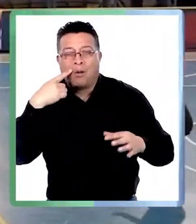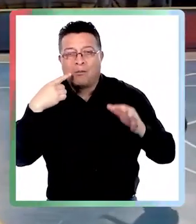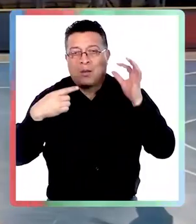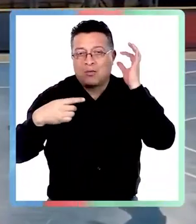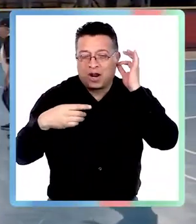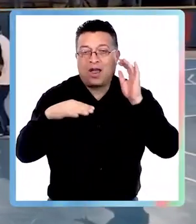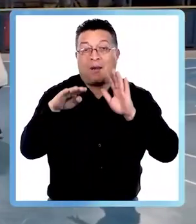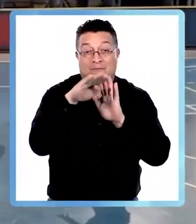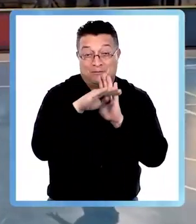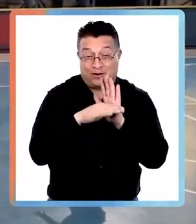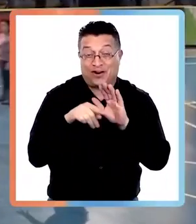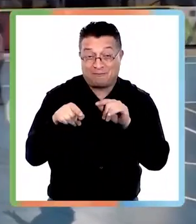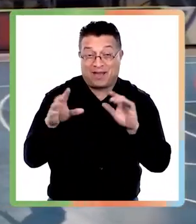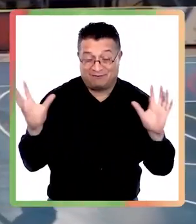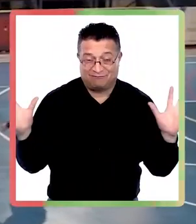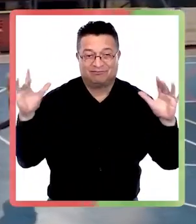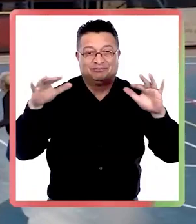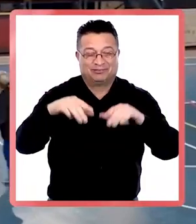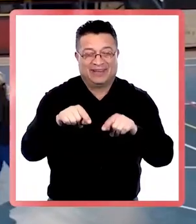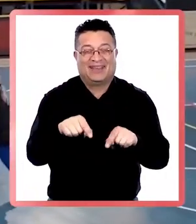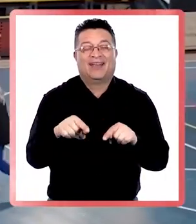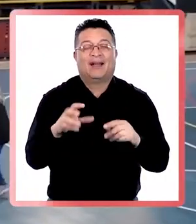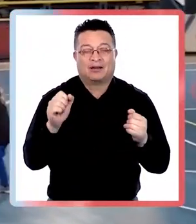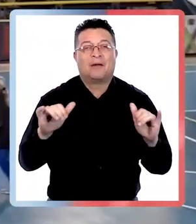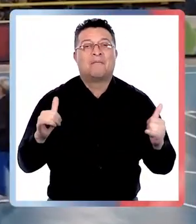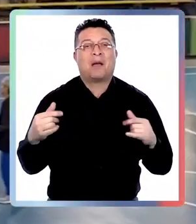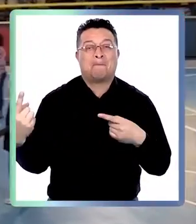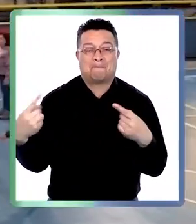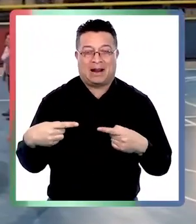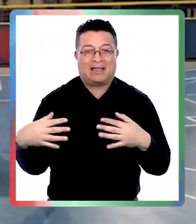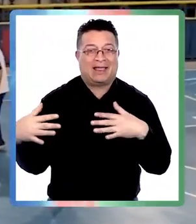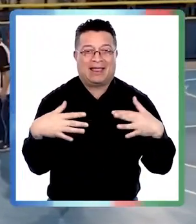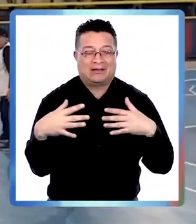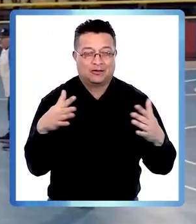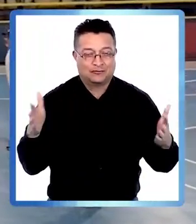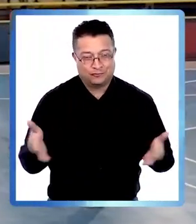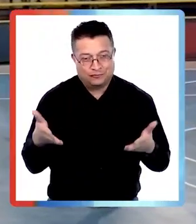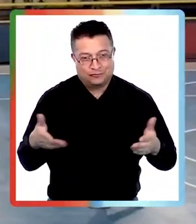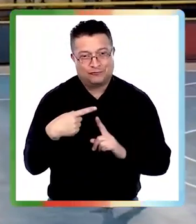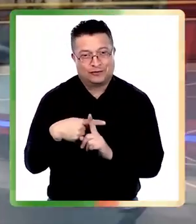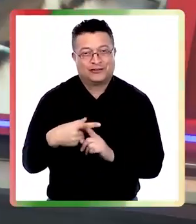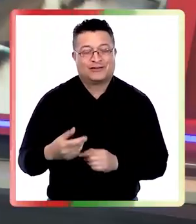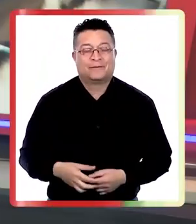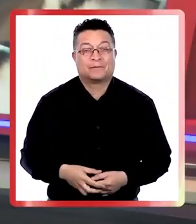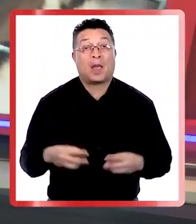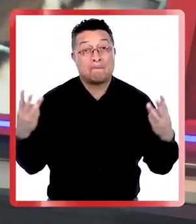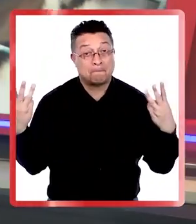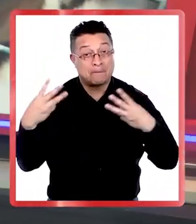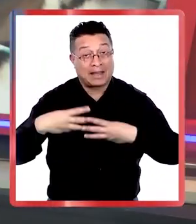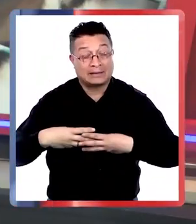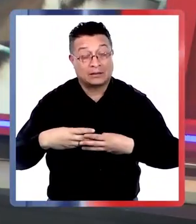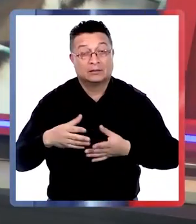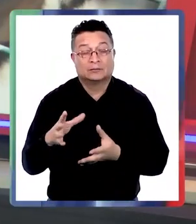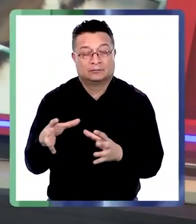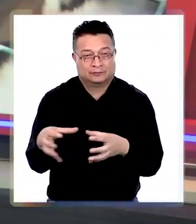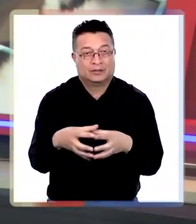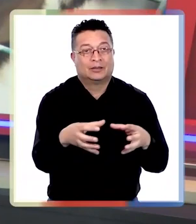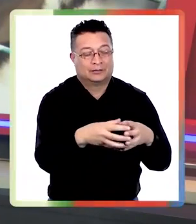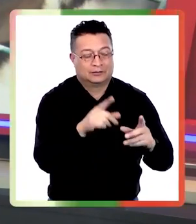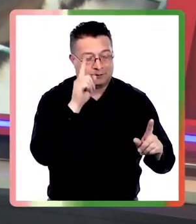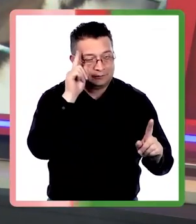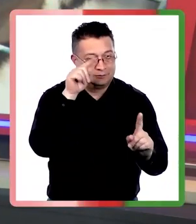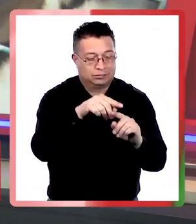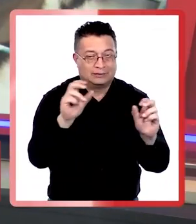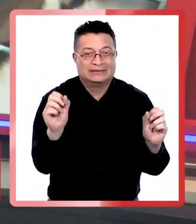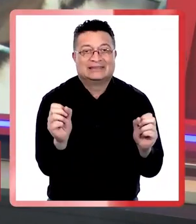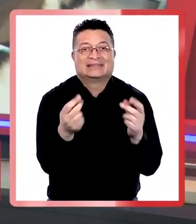hombres y mujeres del programa Más se reúnen para disfrutar de partidos llenos de vitalidad. En Magallanes, las